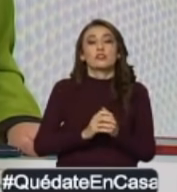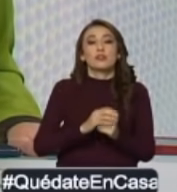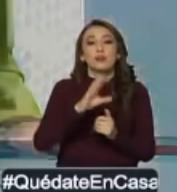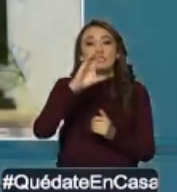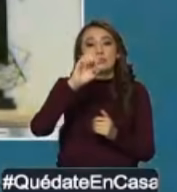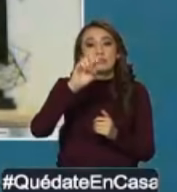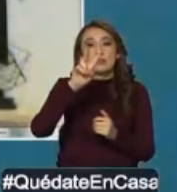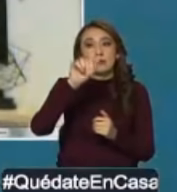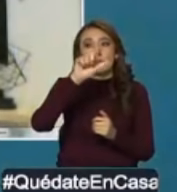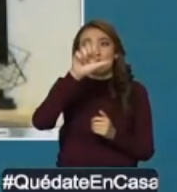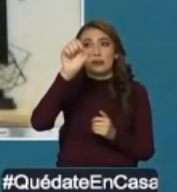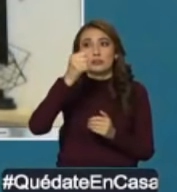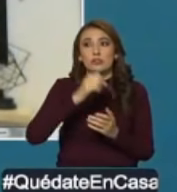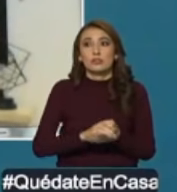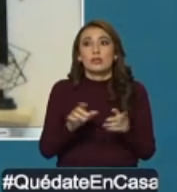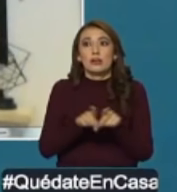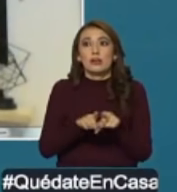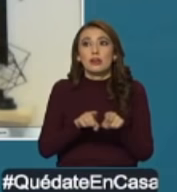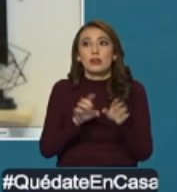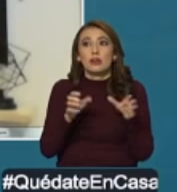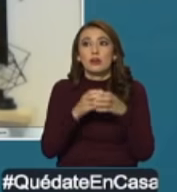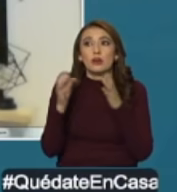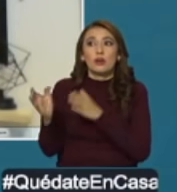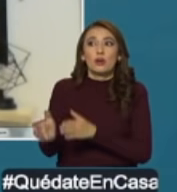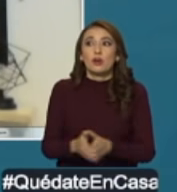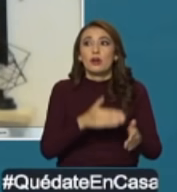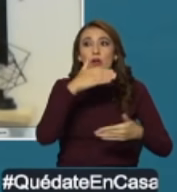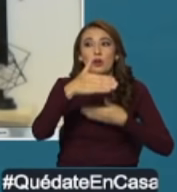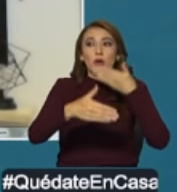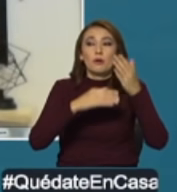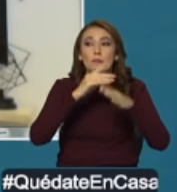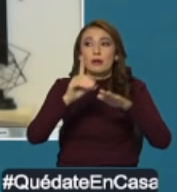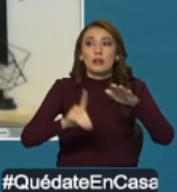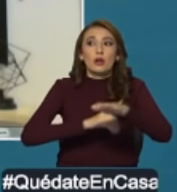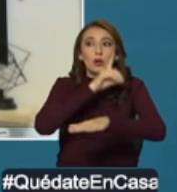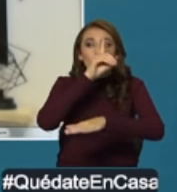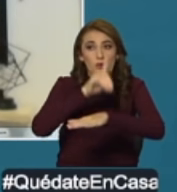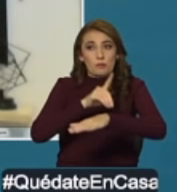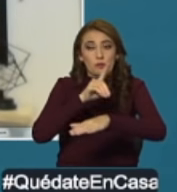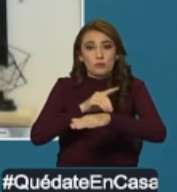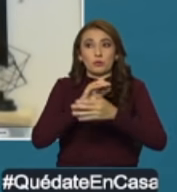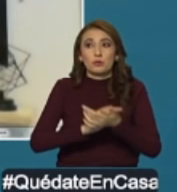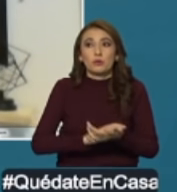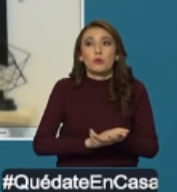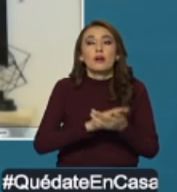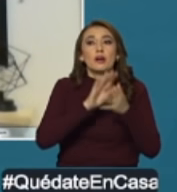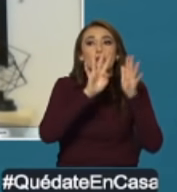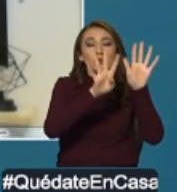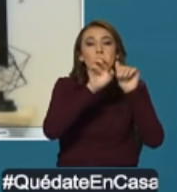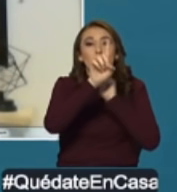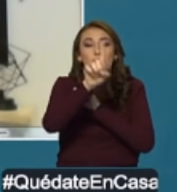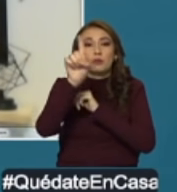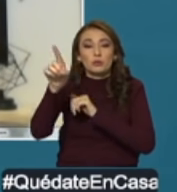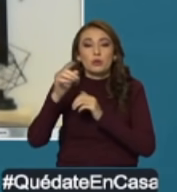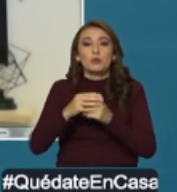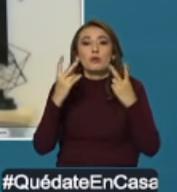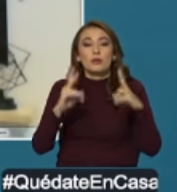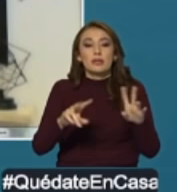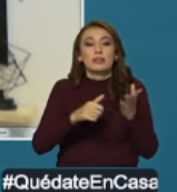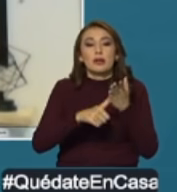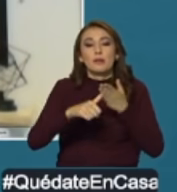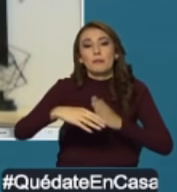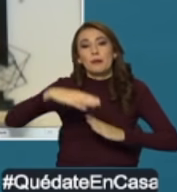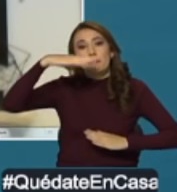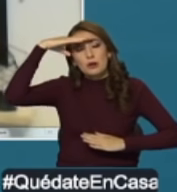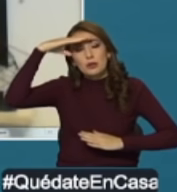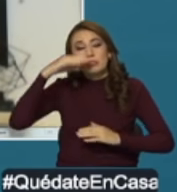al comandante general de la Policía Nacional Patricio Carrillo y al director nacional del ECU 911 Juan Zapata. Asimismo, también